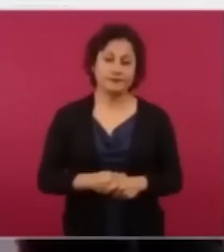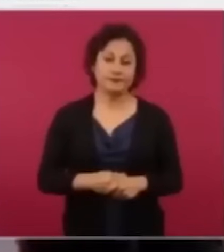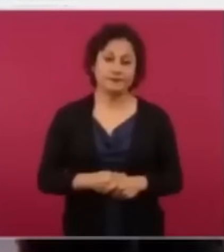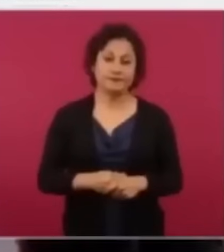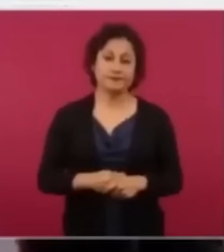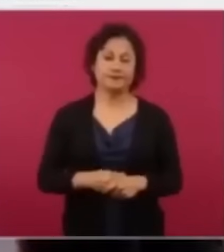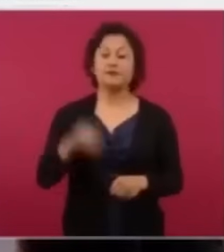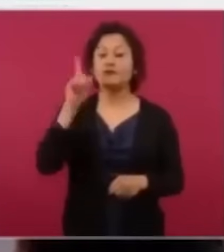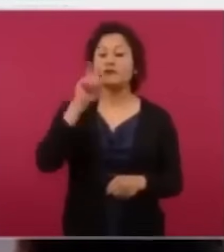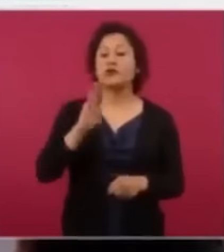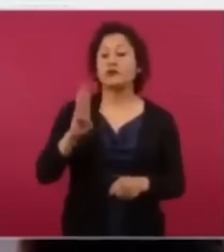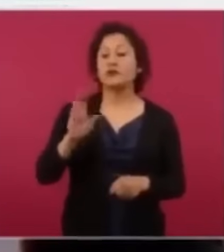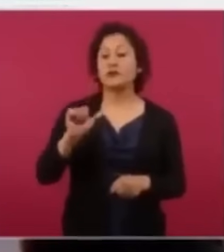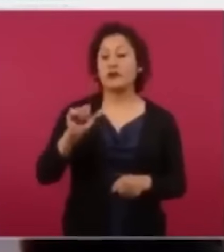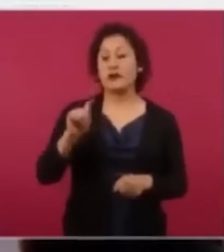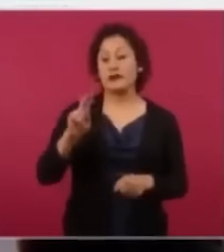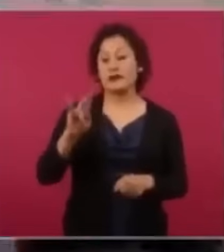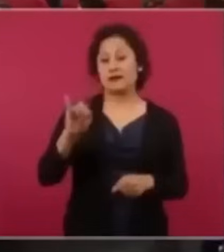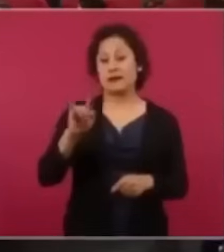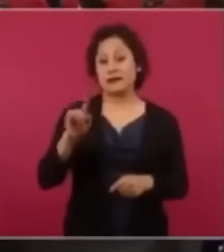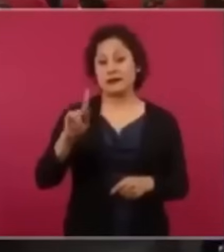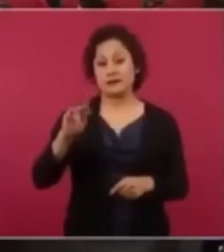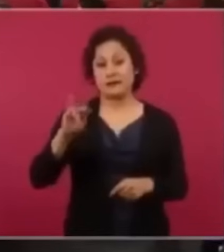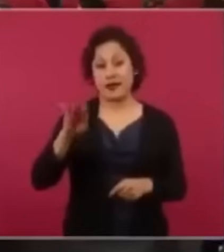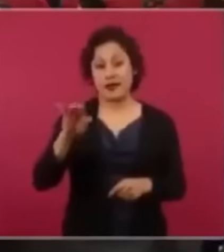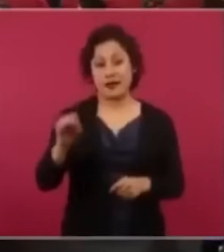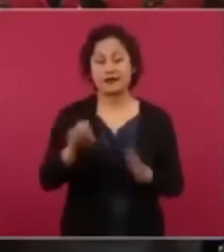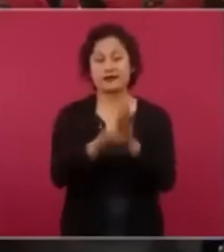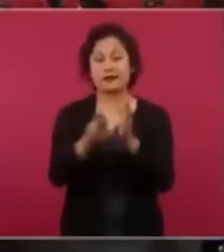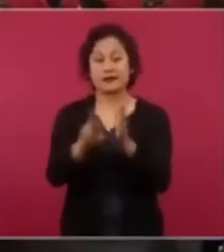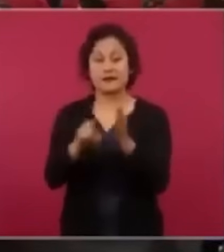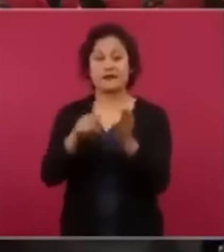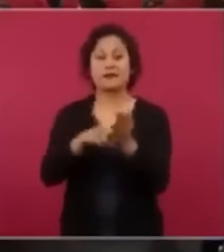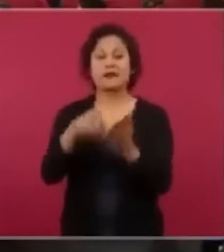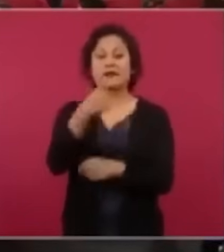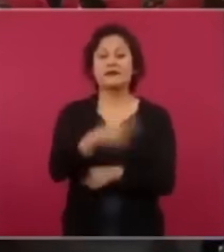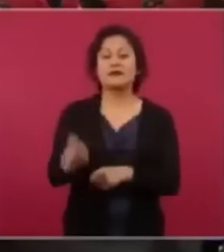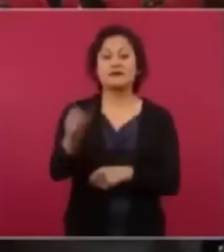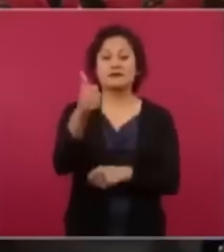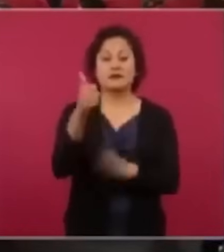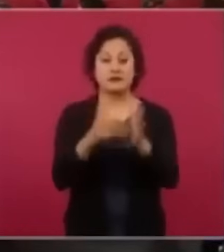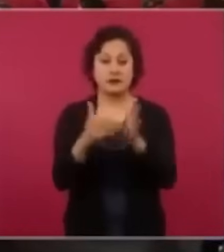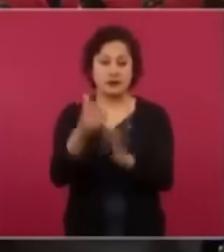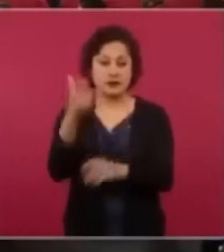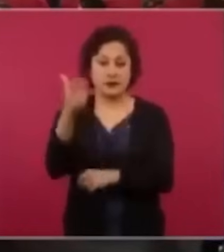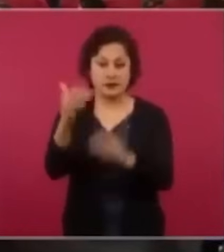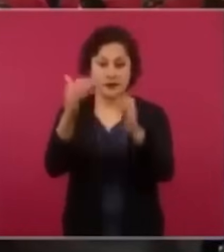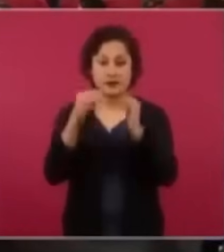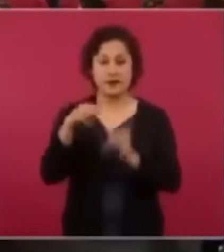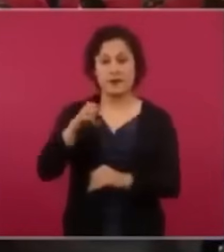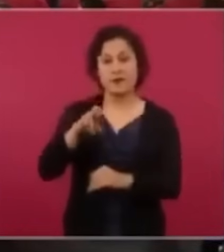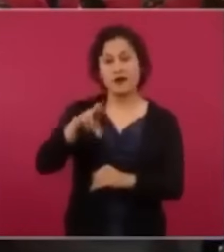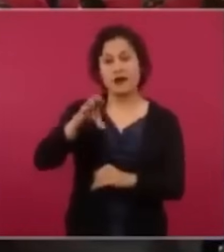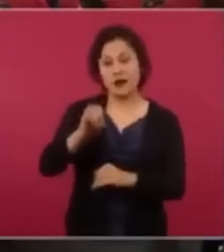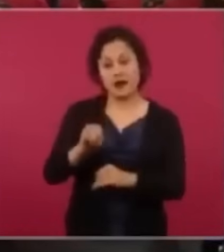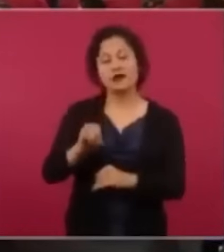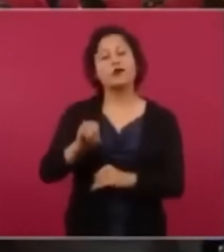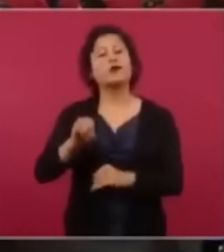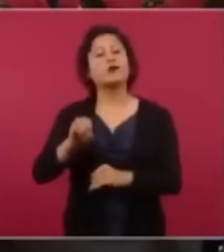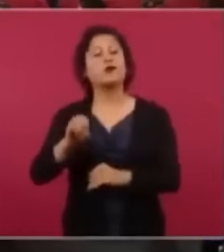Beatriz Pajés, revista Siempre, 106 millones de pesos. Mario Beteta, Radio